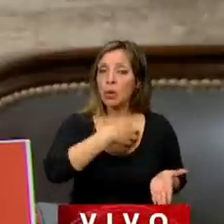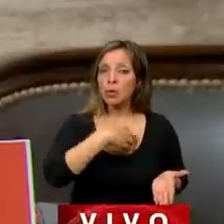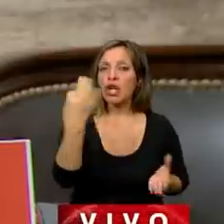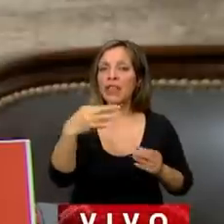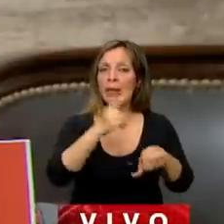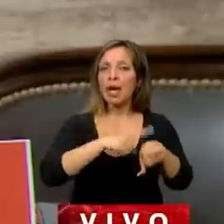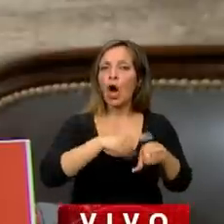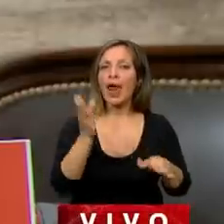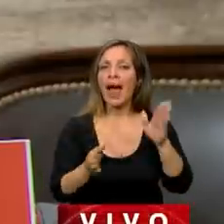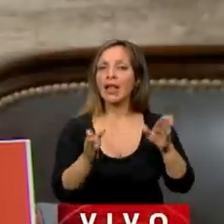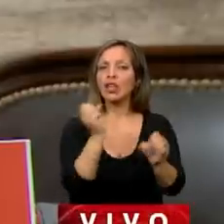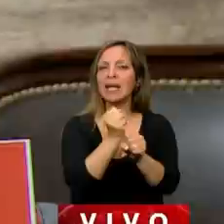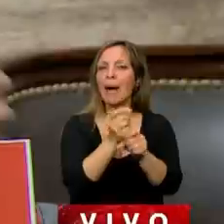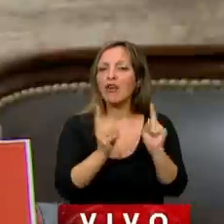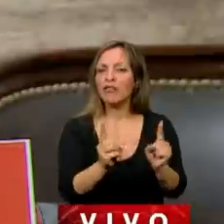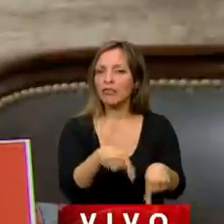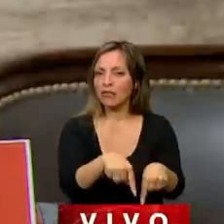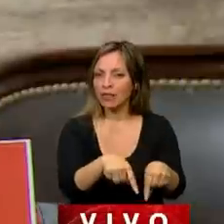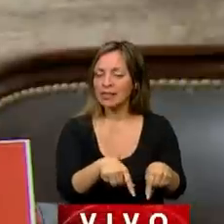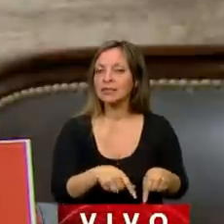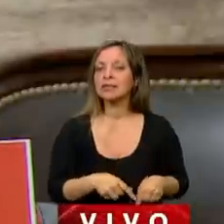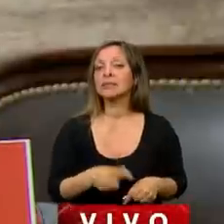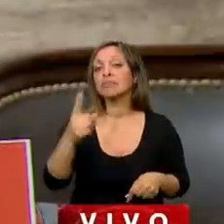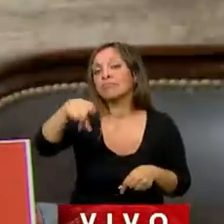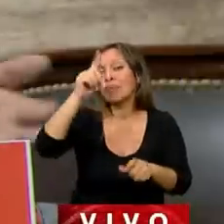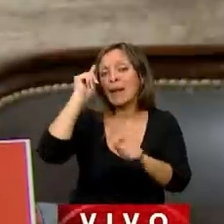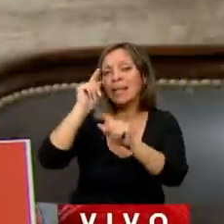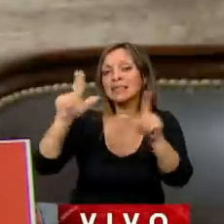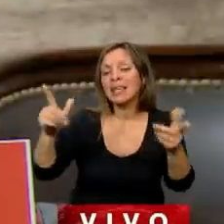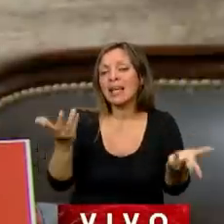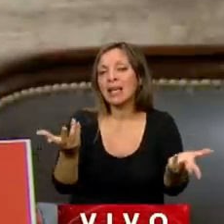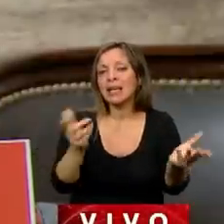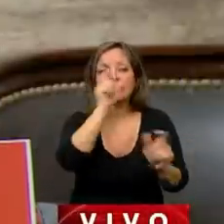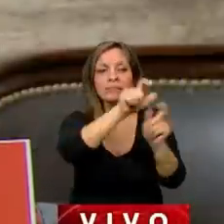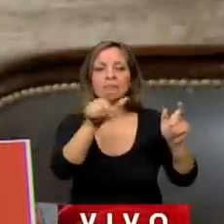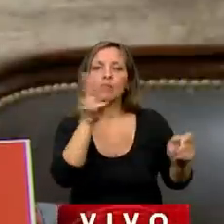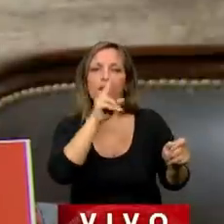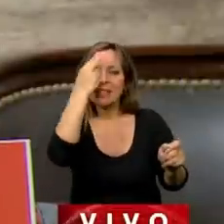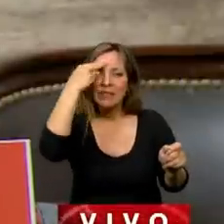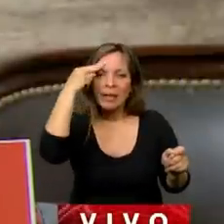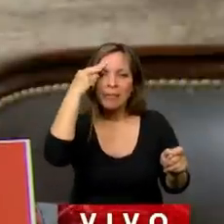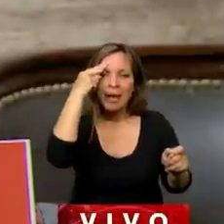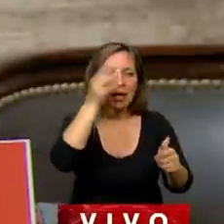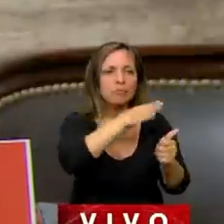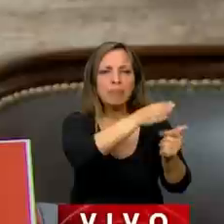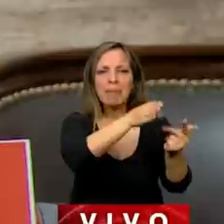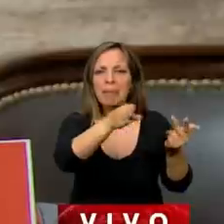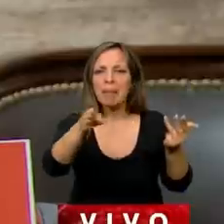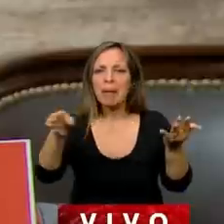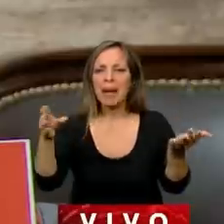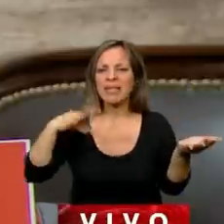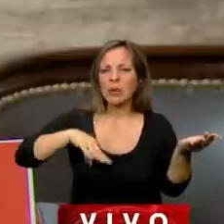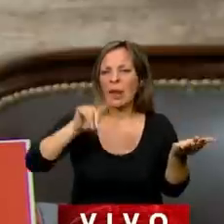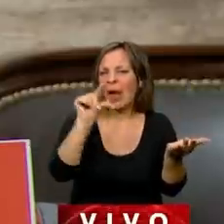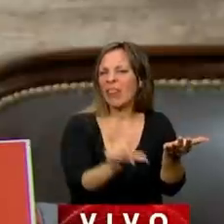de trabajo. Porque imagínense, muchas de ellas tienen que trabajar en varios lados y además con salario